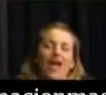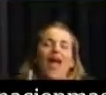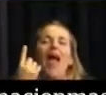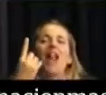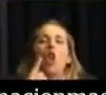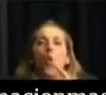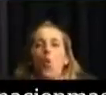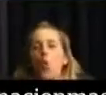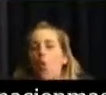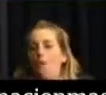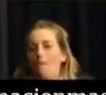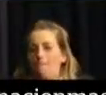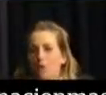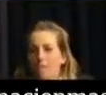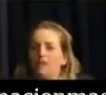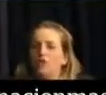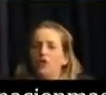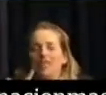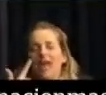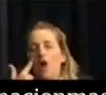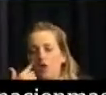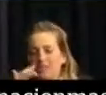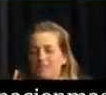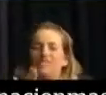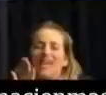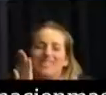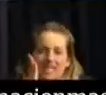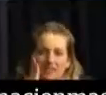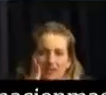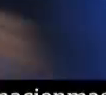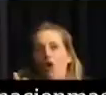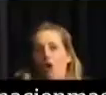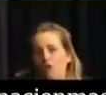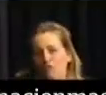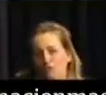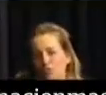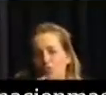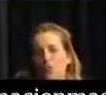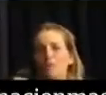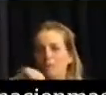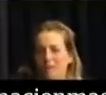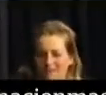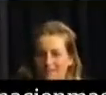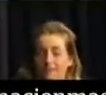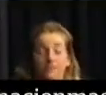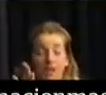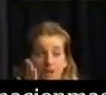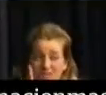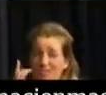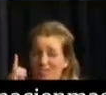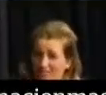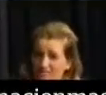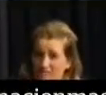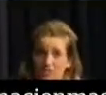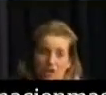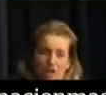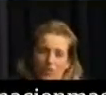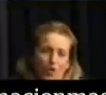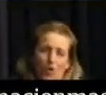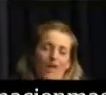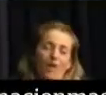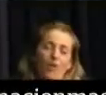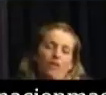excepciones que ya se conocen y quizá alguna más. Y sé que es una decisión que muchos no van a